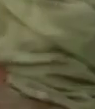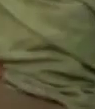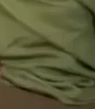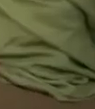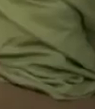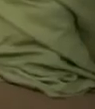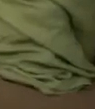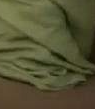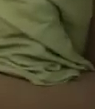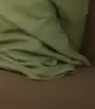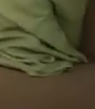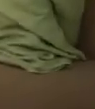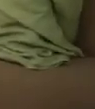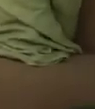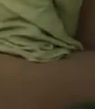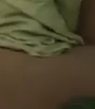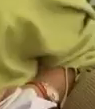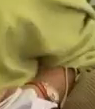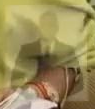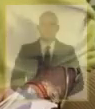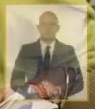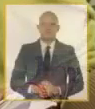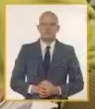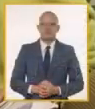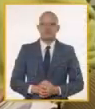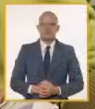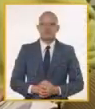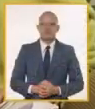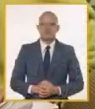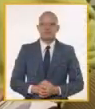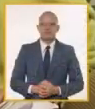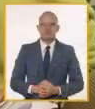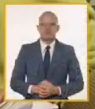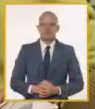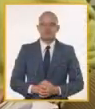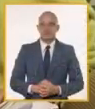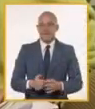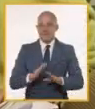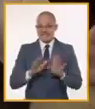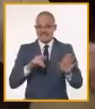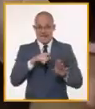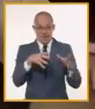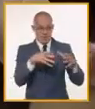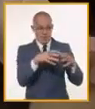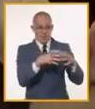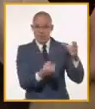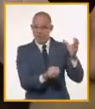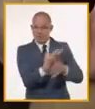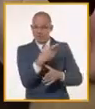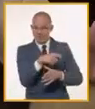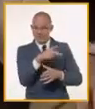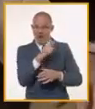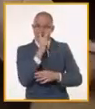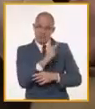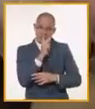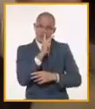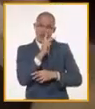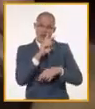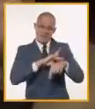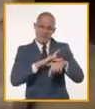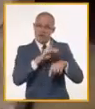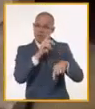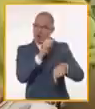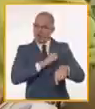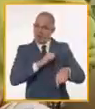¿De quién es la idea de fundar el Departamento de Sanidad Militar? Bueno, debe haber sido de Raúl. Si fue de Raúl, pues